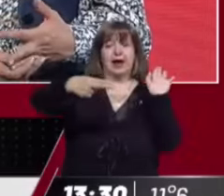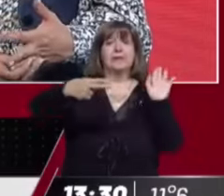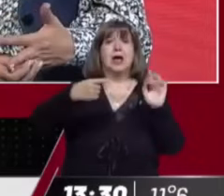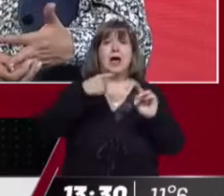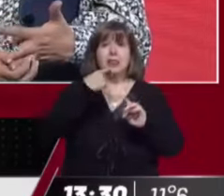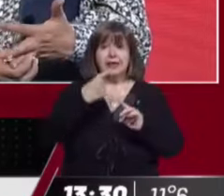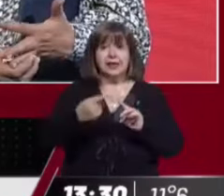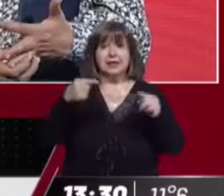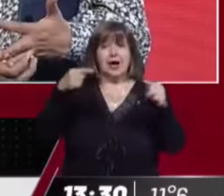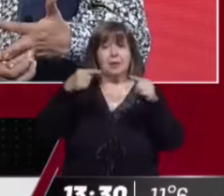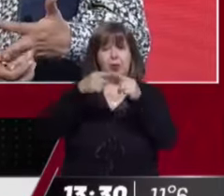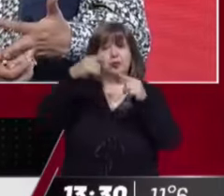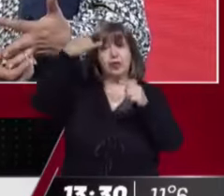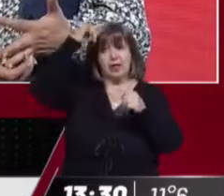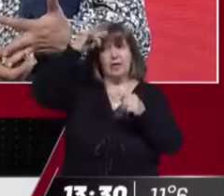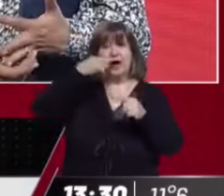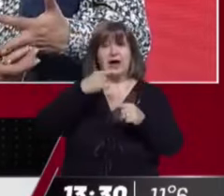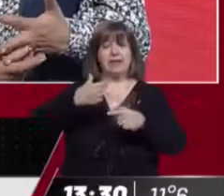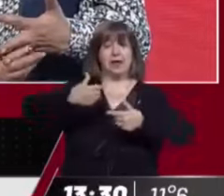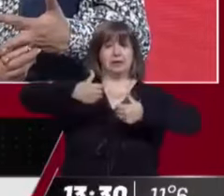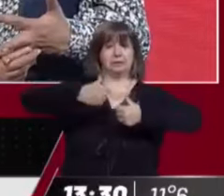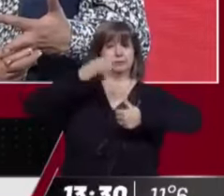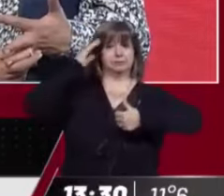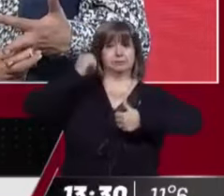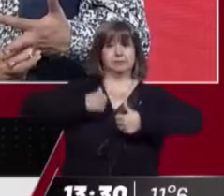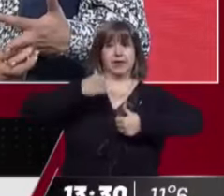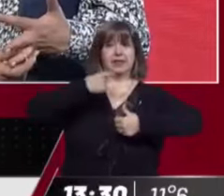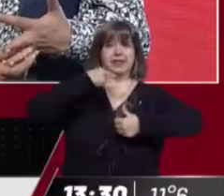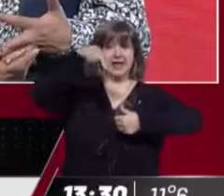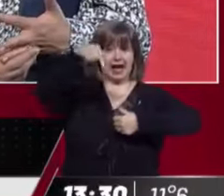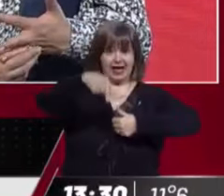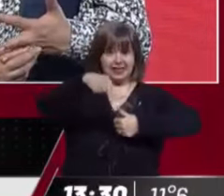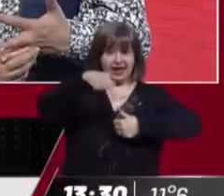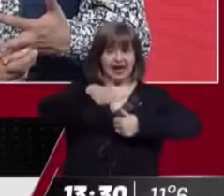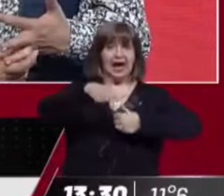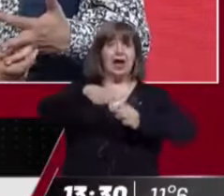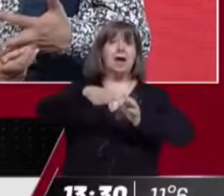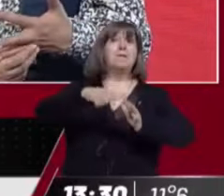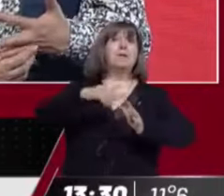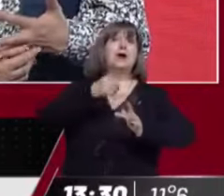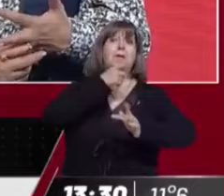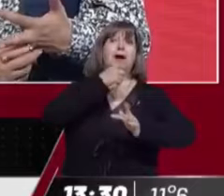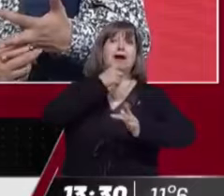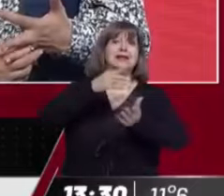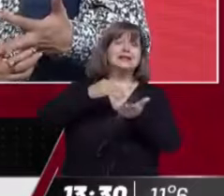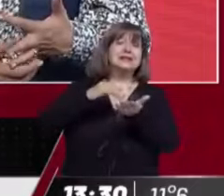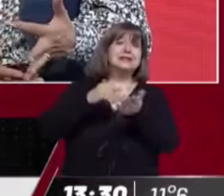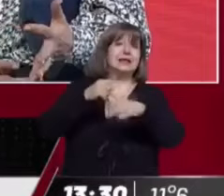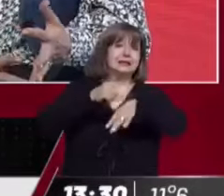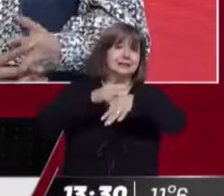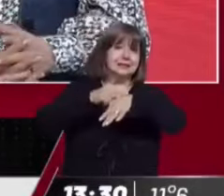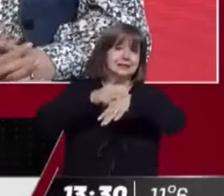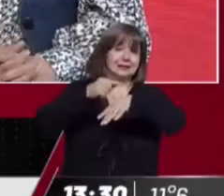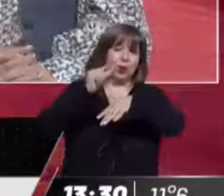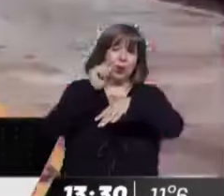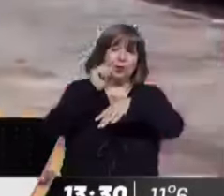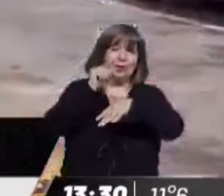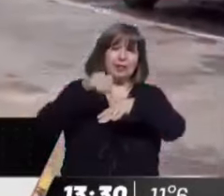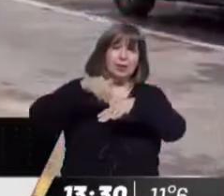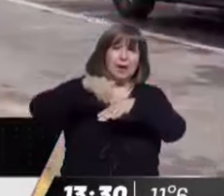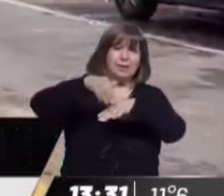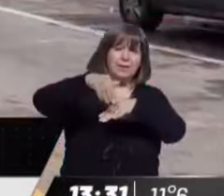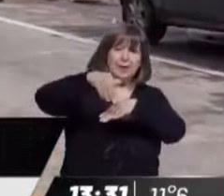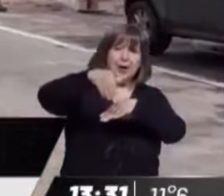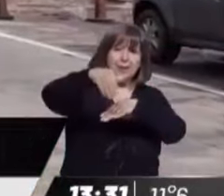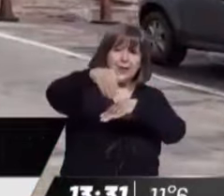de vacas eh se puede les doy un dato más ya que estamos acá porque a lo mejor no lo conocen e por donde anda mi mano